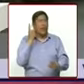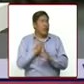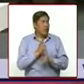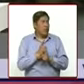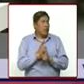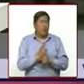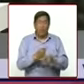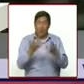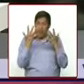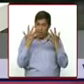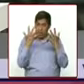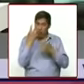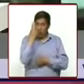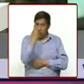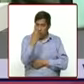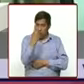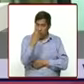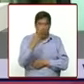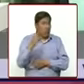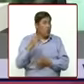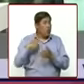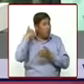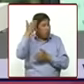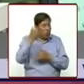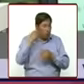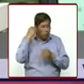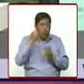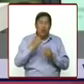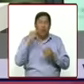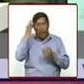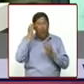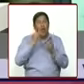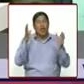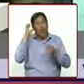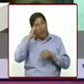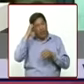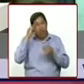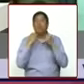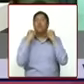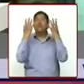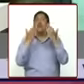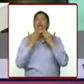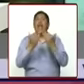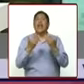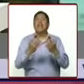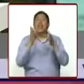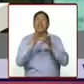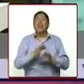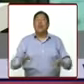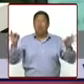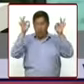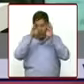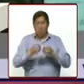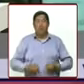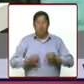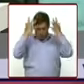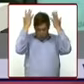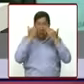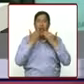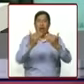uno solo de esos 10 va a ser el próximo fiscal general del estado. Gracias, Walter. Era importante que nos des ese apunte. Muchas